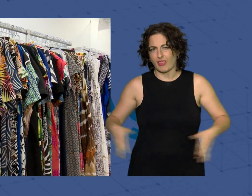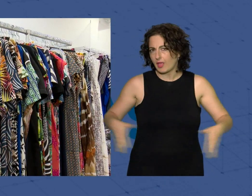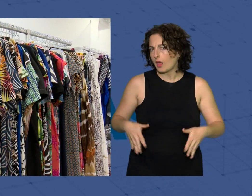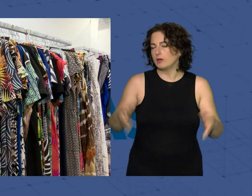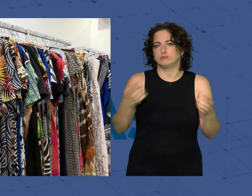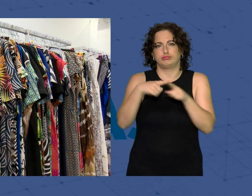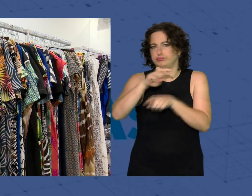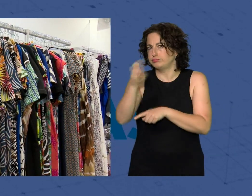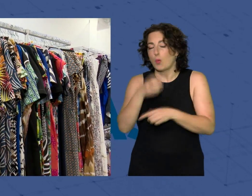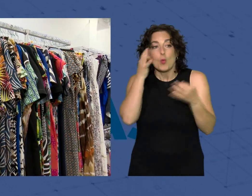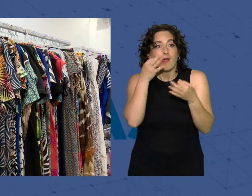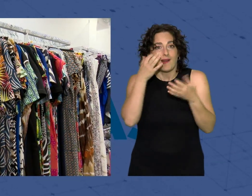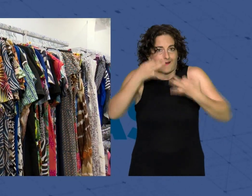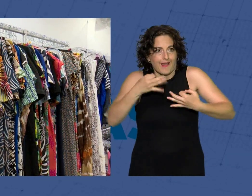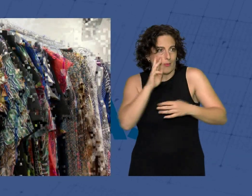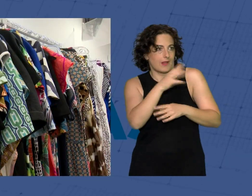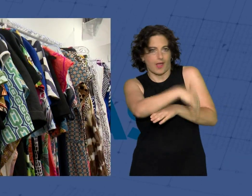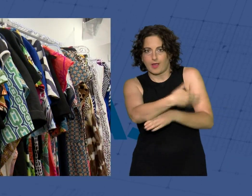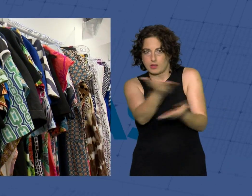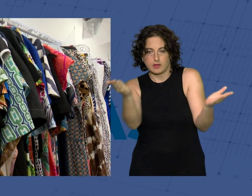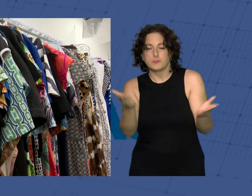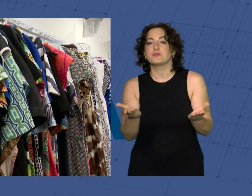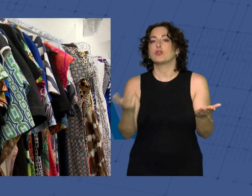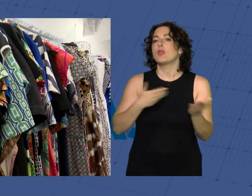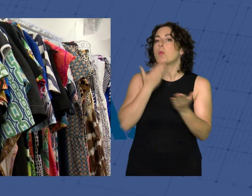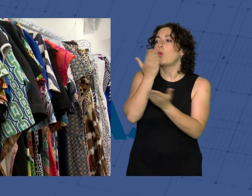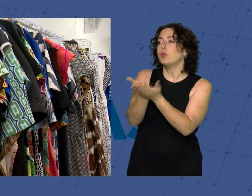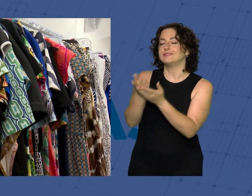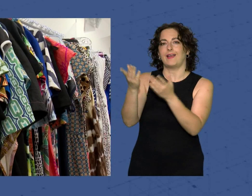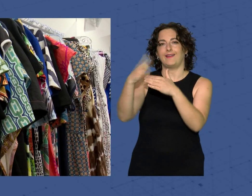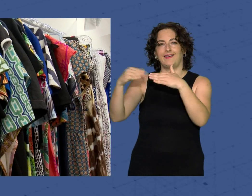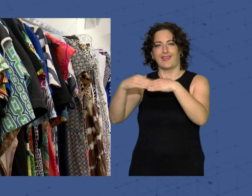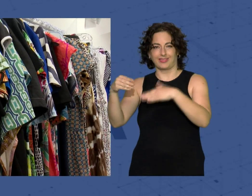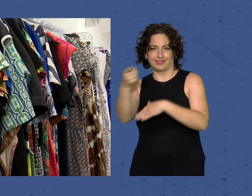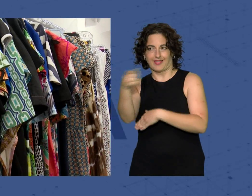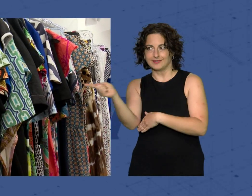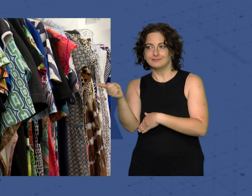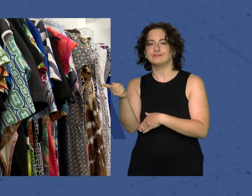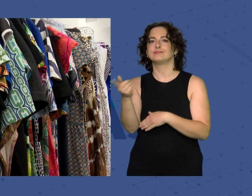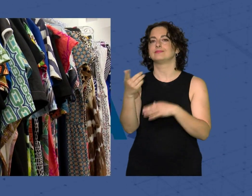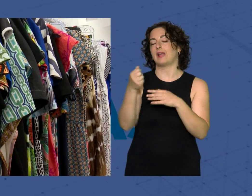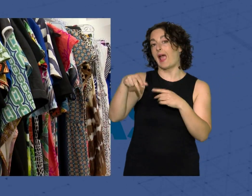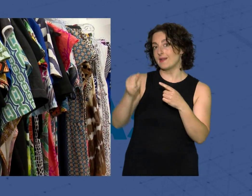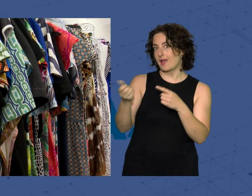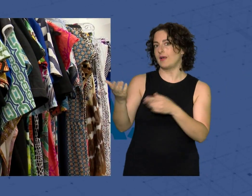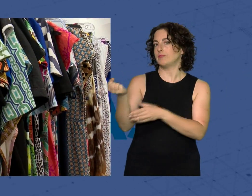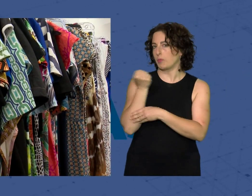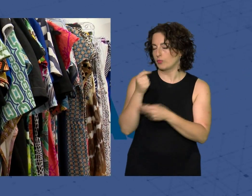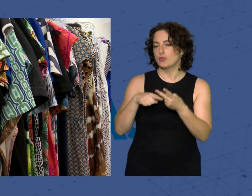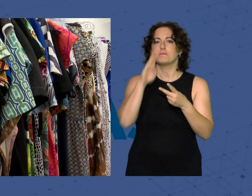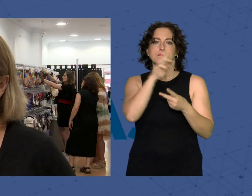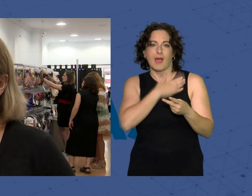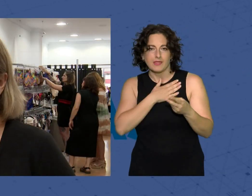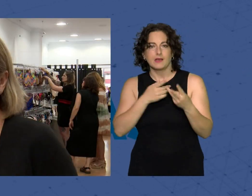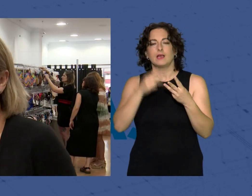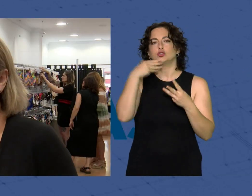cualquiera que ves por la calle. Se lo propuse a varias clientas y de ahí salió la propuesta con Ana, que me he hecho una mano, mi madre, mi